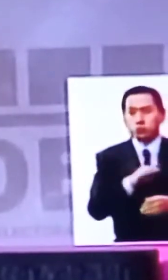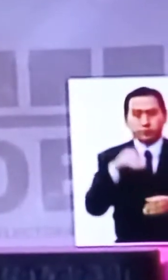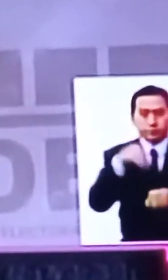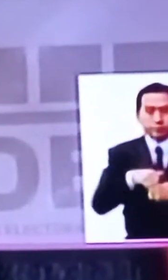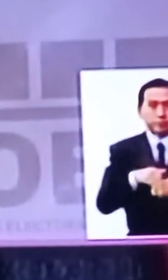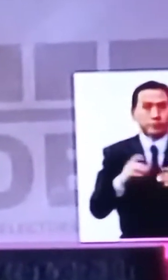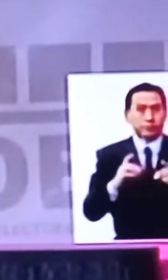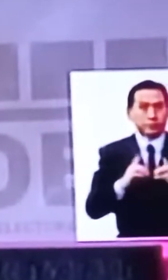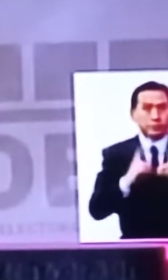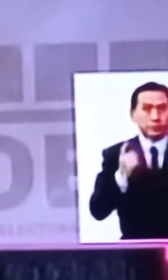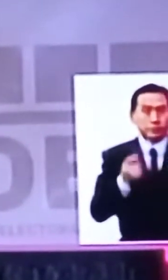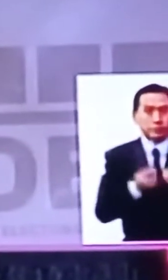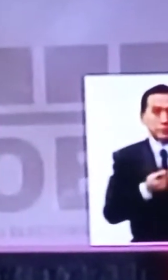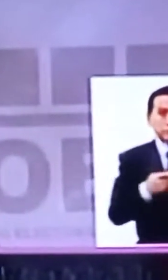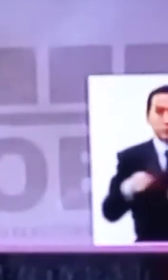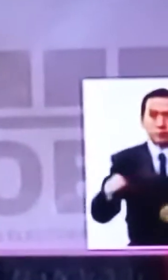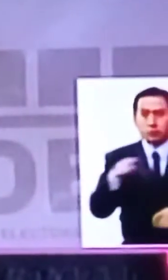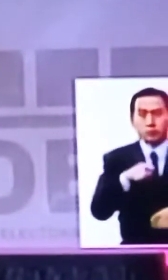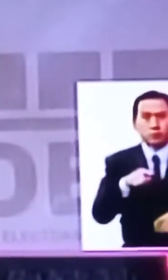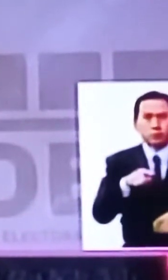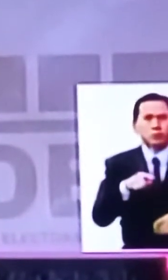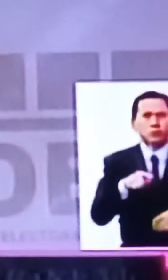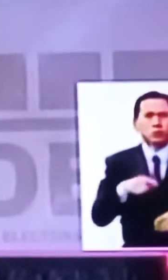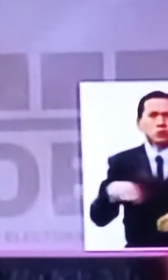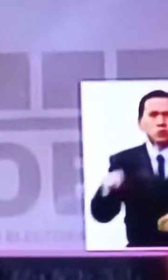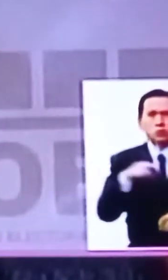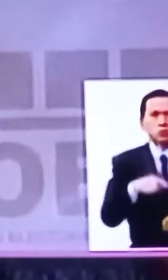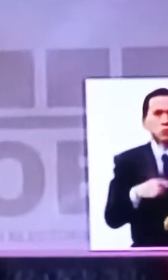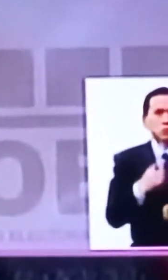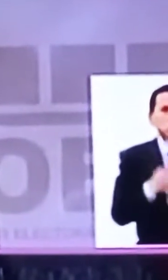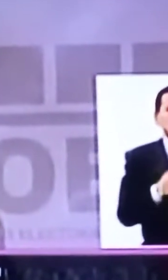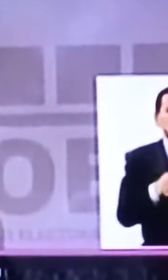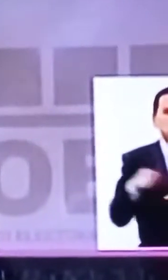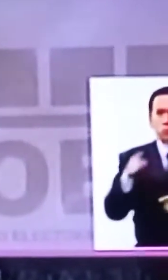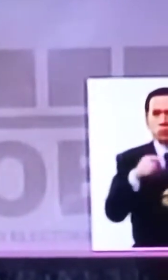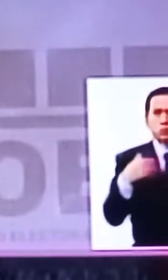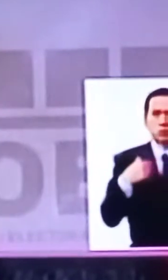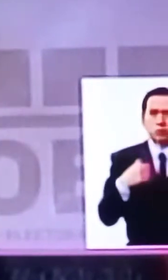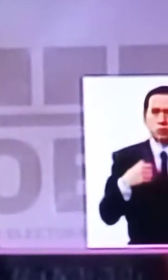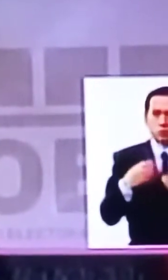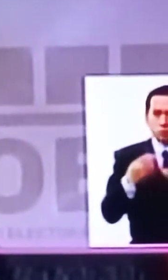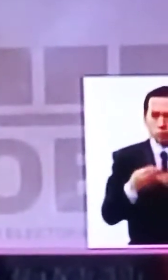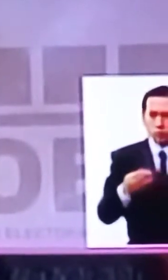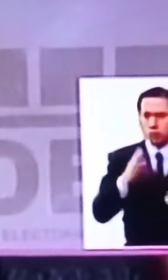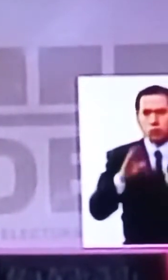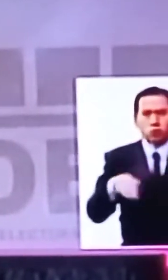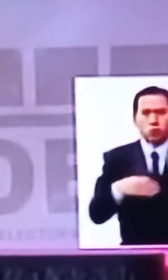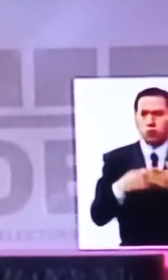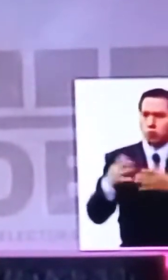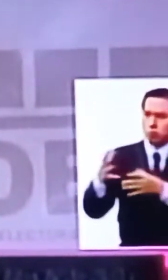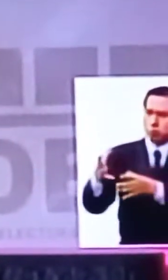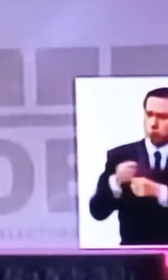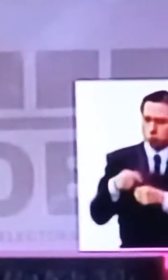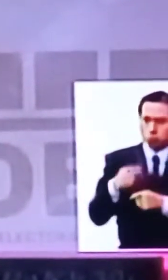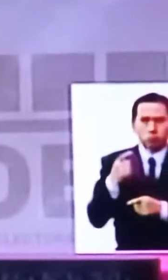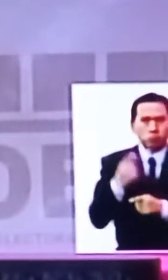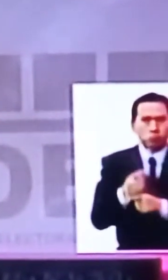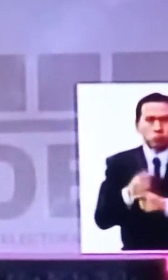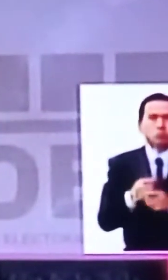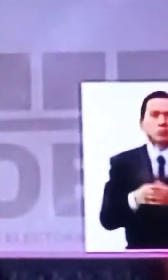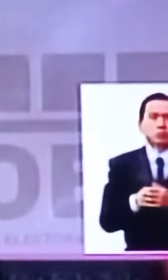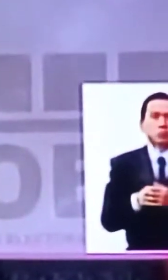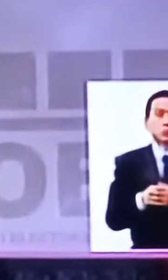departamentales están recibiendo todo el material electoral.